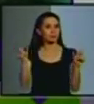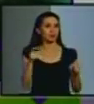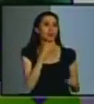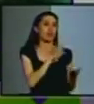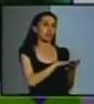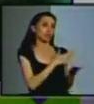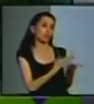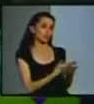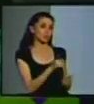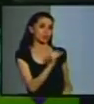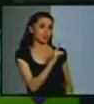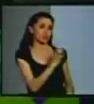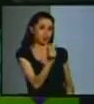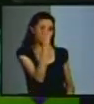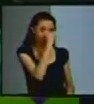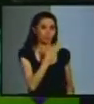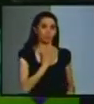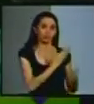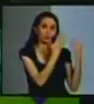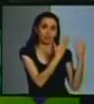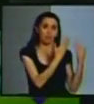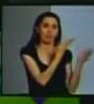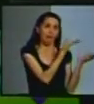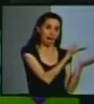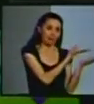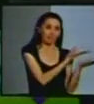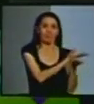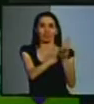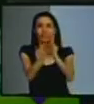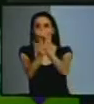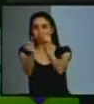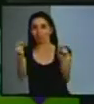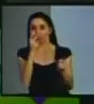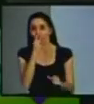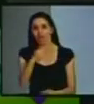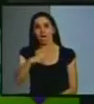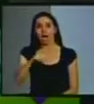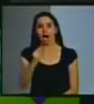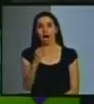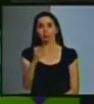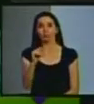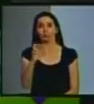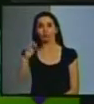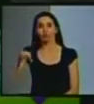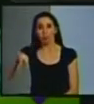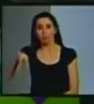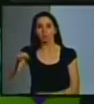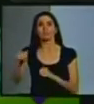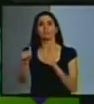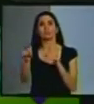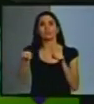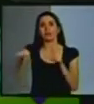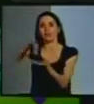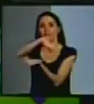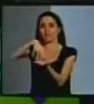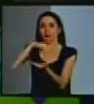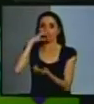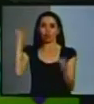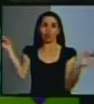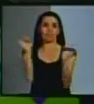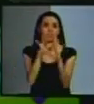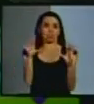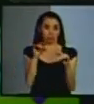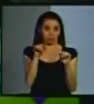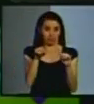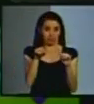¿Qué tal, Sole? ¿Cómo estás? Muy buenas noches. Qué gusto de saludarte a ti y a todos nuestros televidentes. Estamos en Houghton, un barrio muy exclusivo de Johannesburgo, porque es